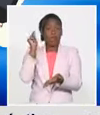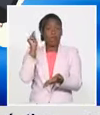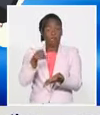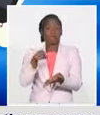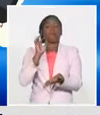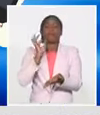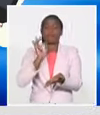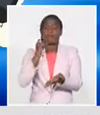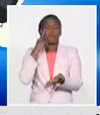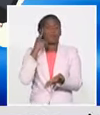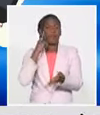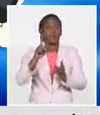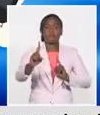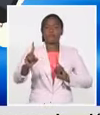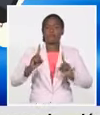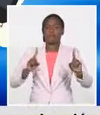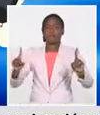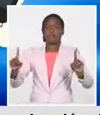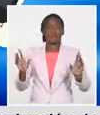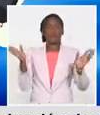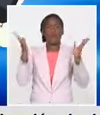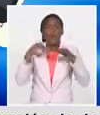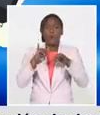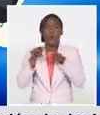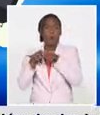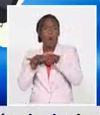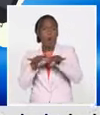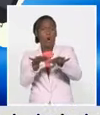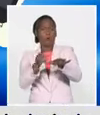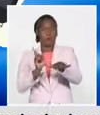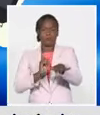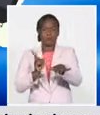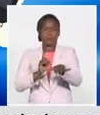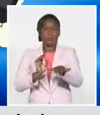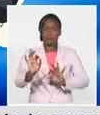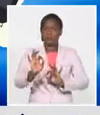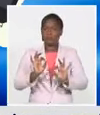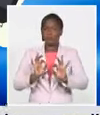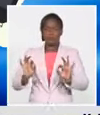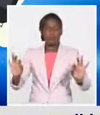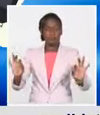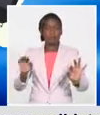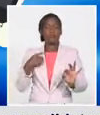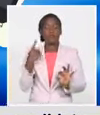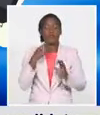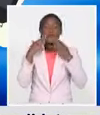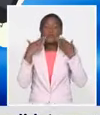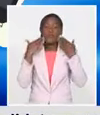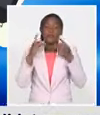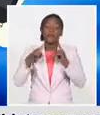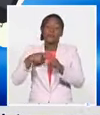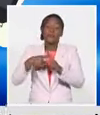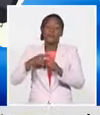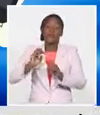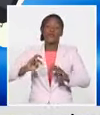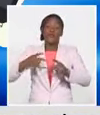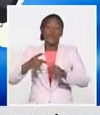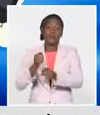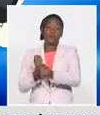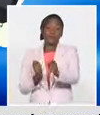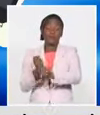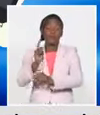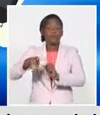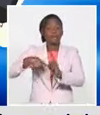Provincial Carlos Manuel de Céspedes, que me dicen que es un centro anexo del Hospital Provincial. Nosotros seguimos, Pepe,